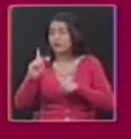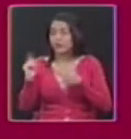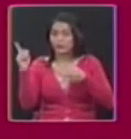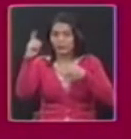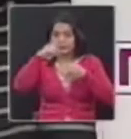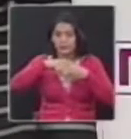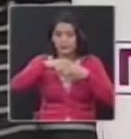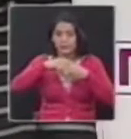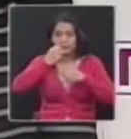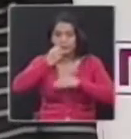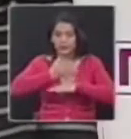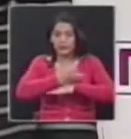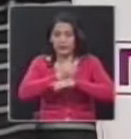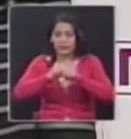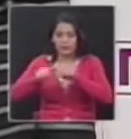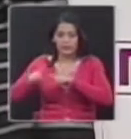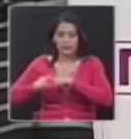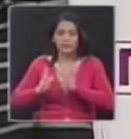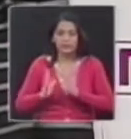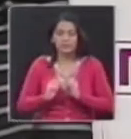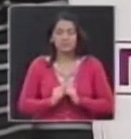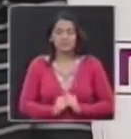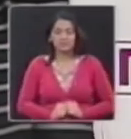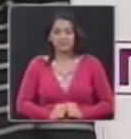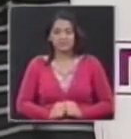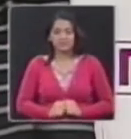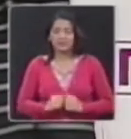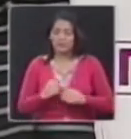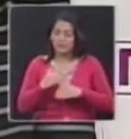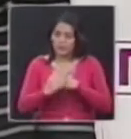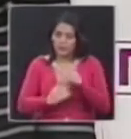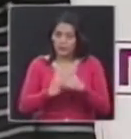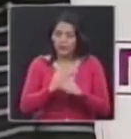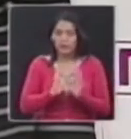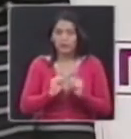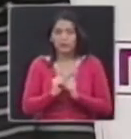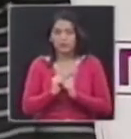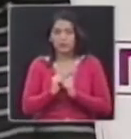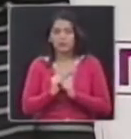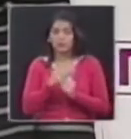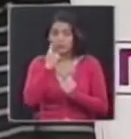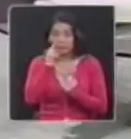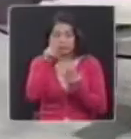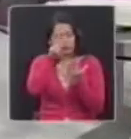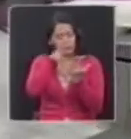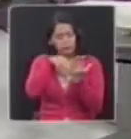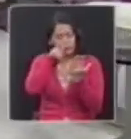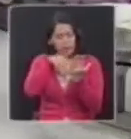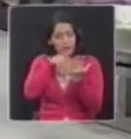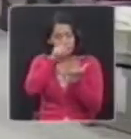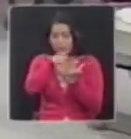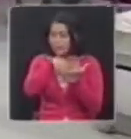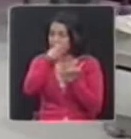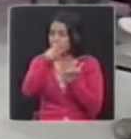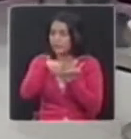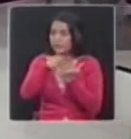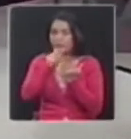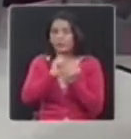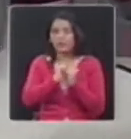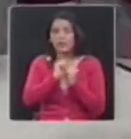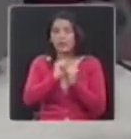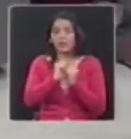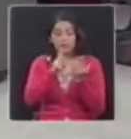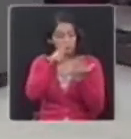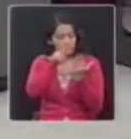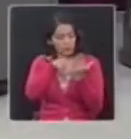prácticas, algunas recomendaciones y obviamente luego las validaremos a todas ellas y lo que esperamos también es que algunas de las